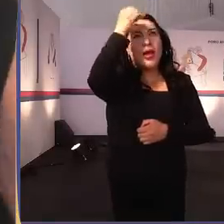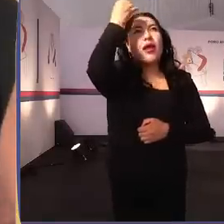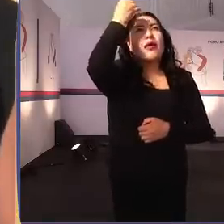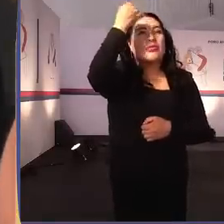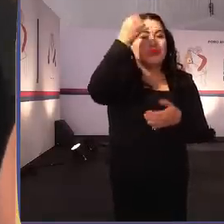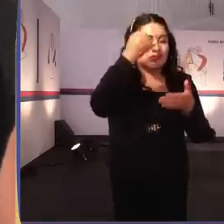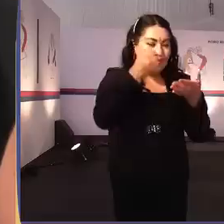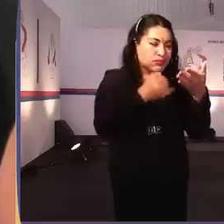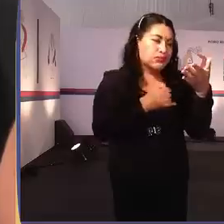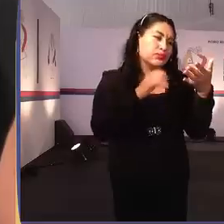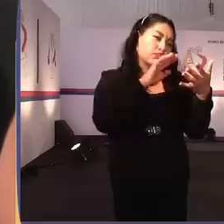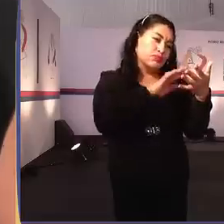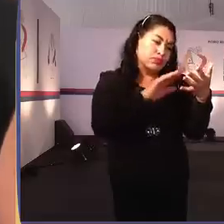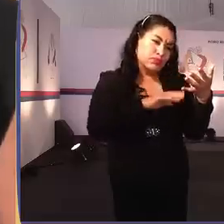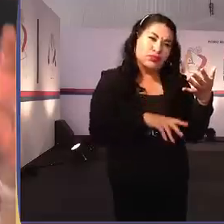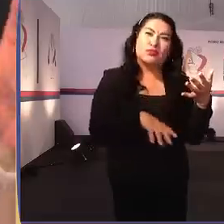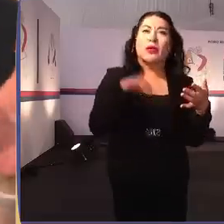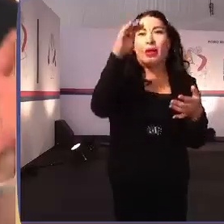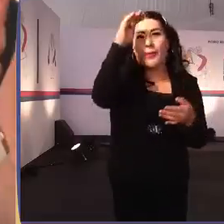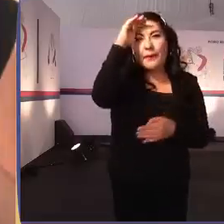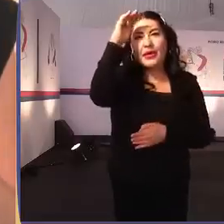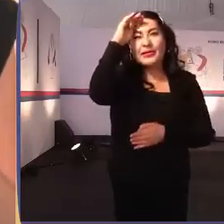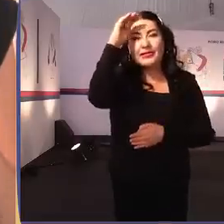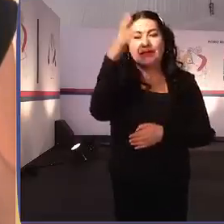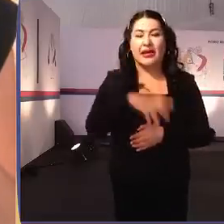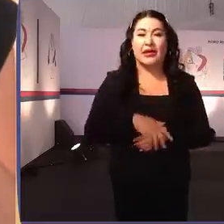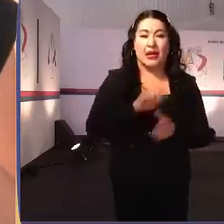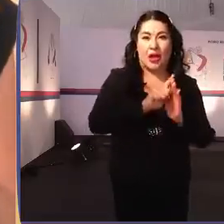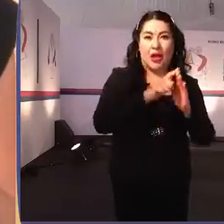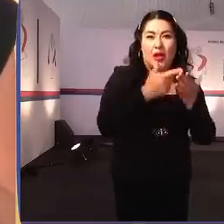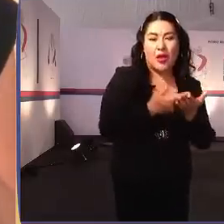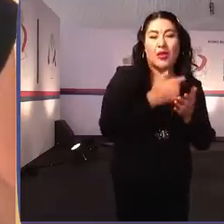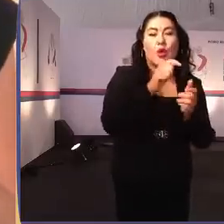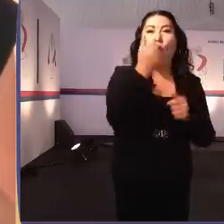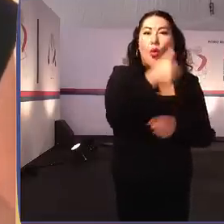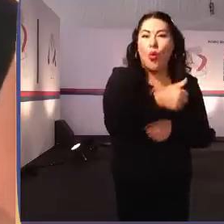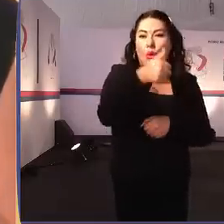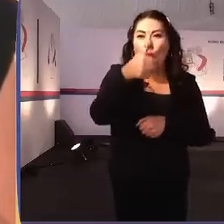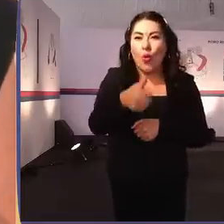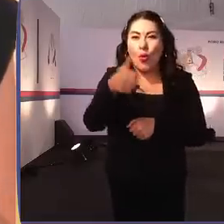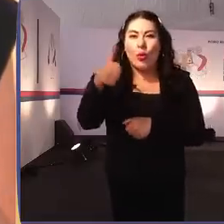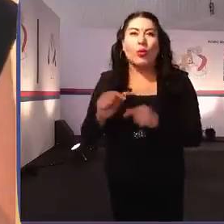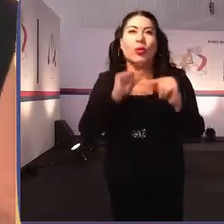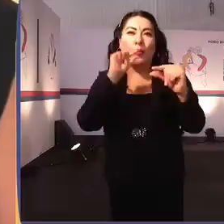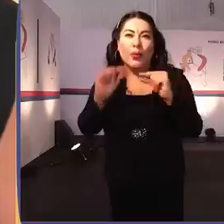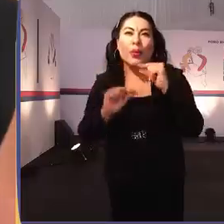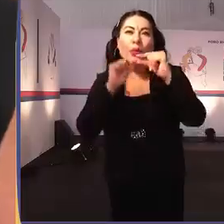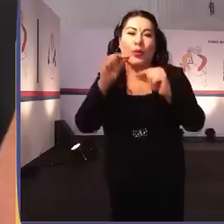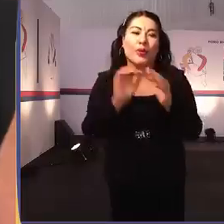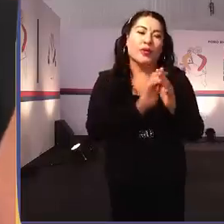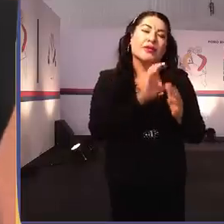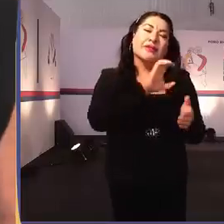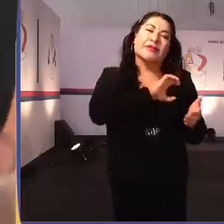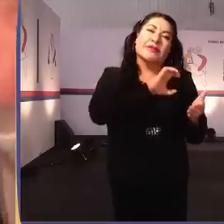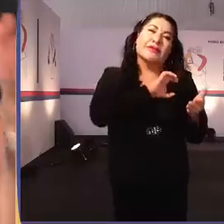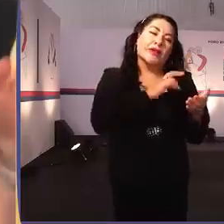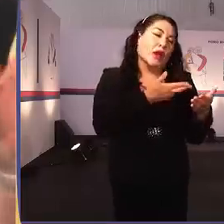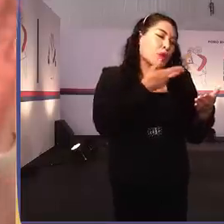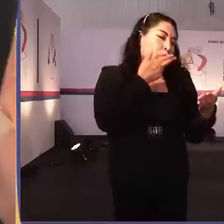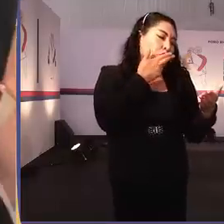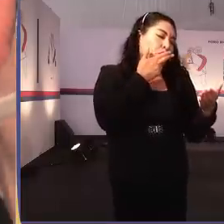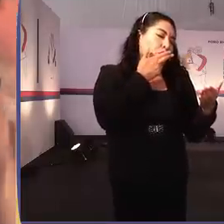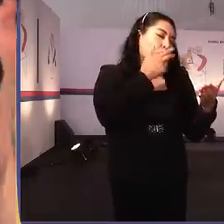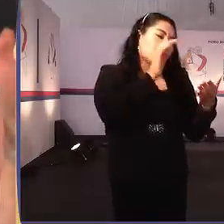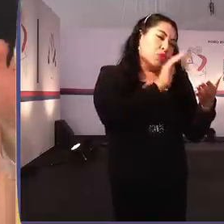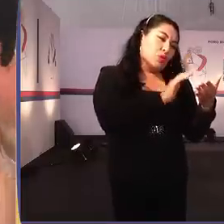libros aborazadamente. Hay que leer uno por uno con el cariño y la dedicación que merece. A cada